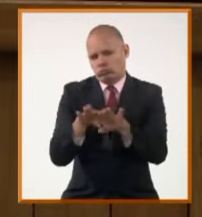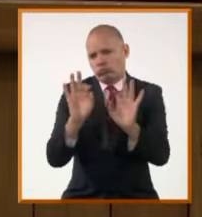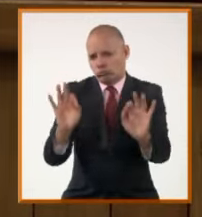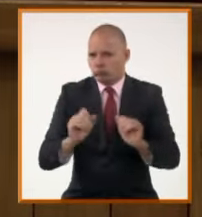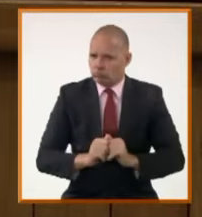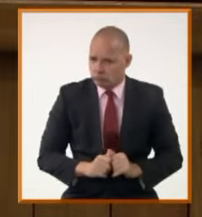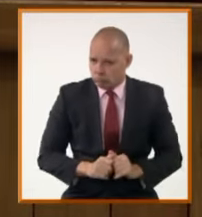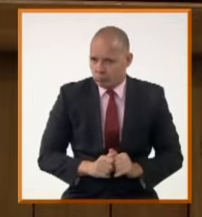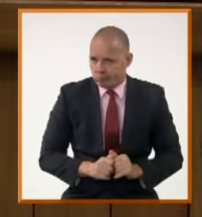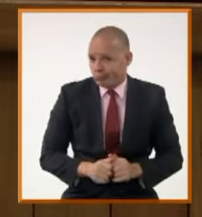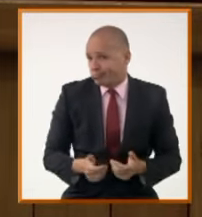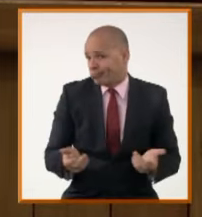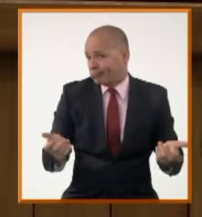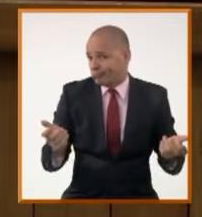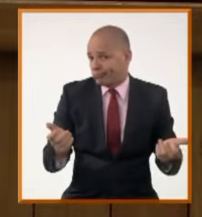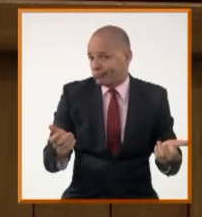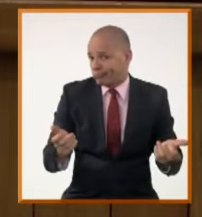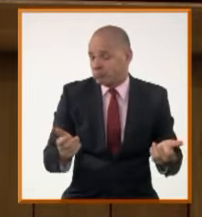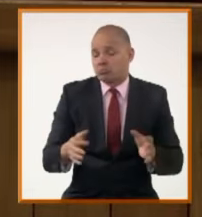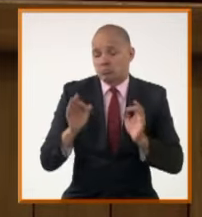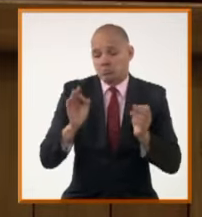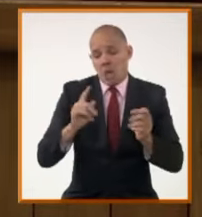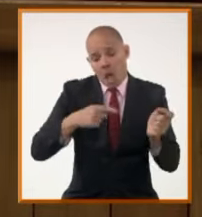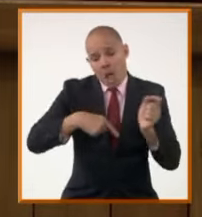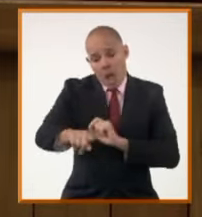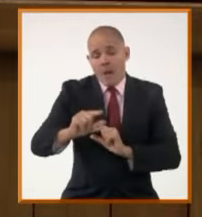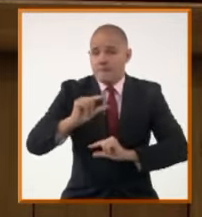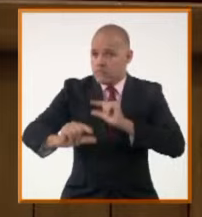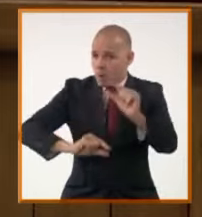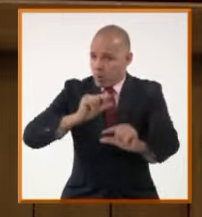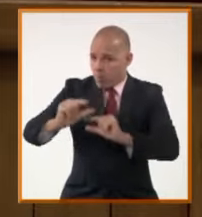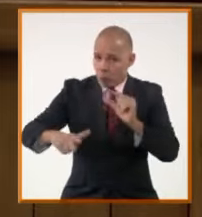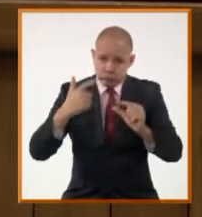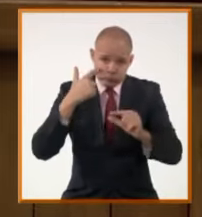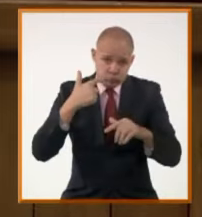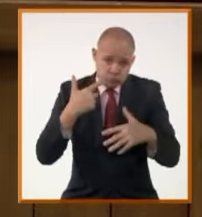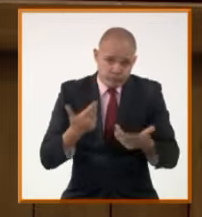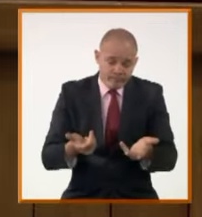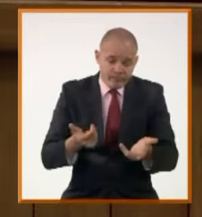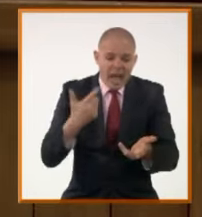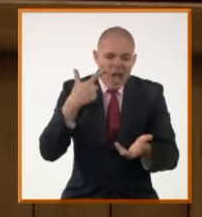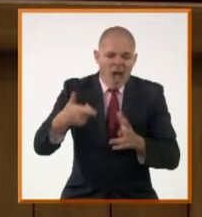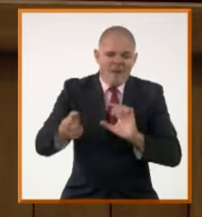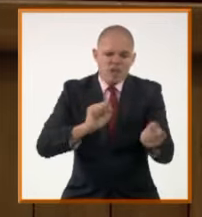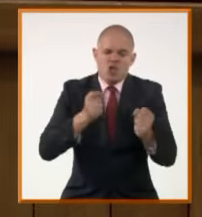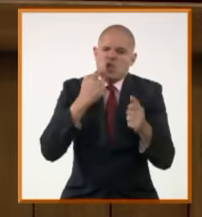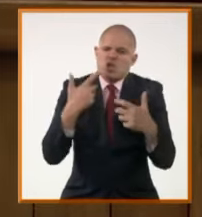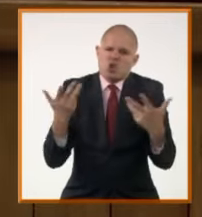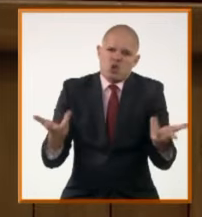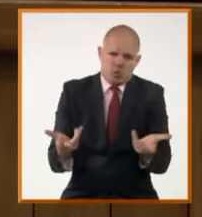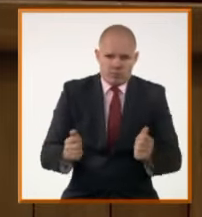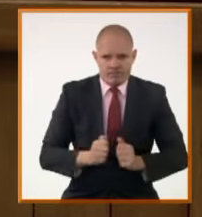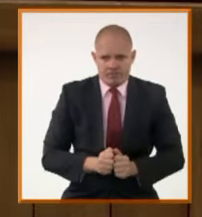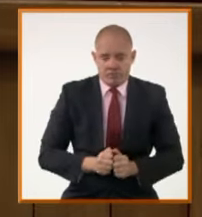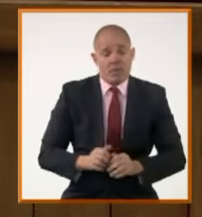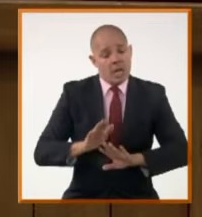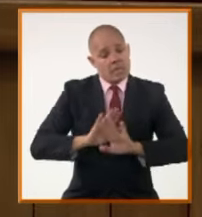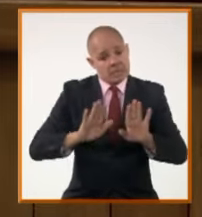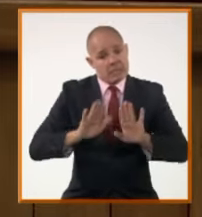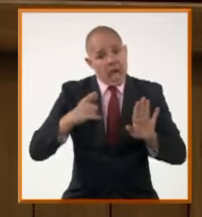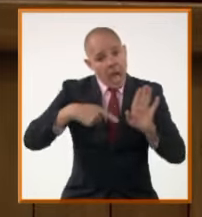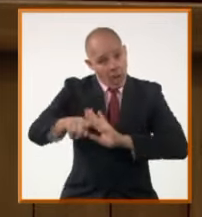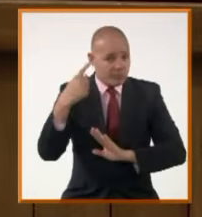respaldo, y se implementará gradualmente un nuevo mecanismo con el cual se harán las asignaciones